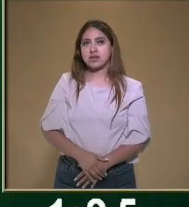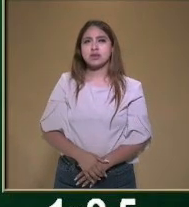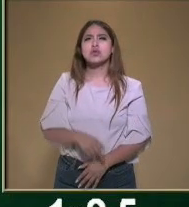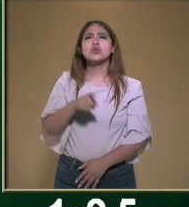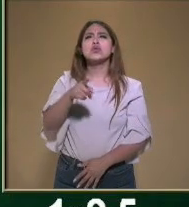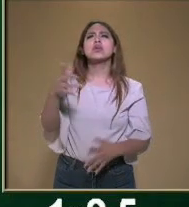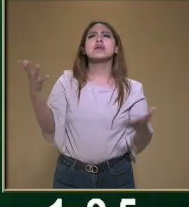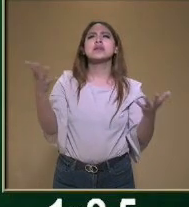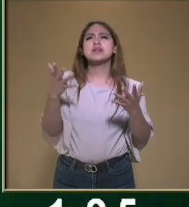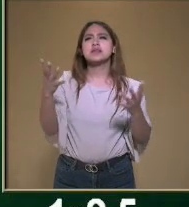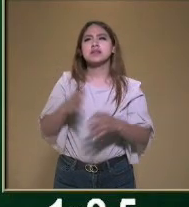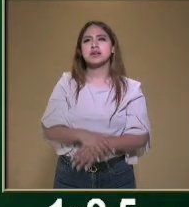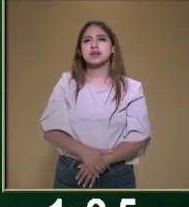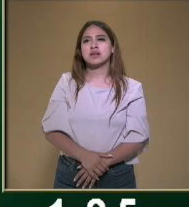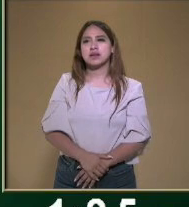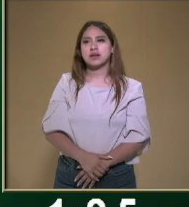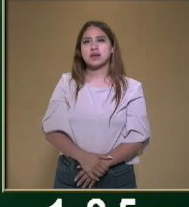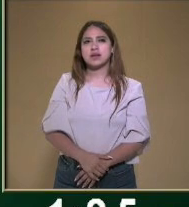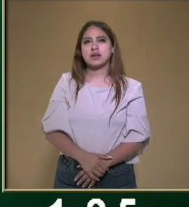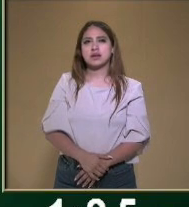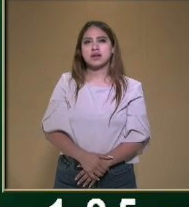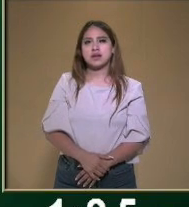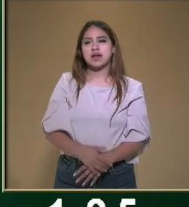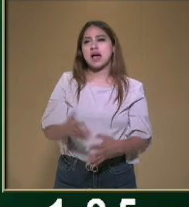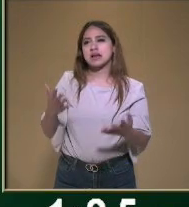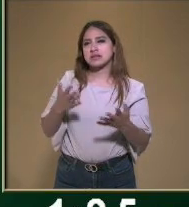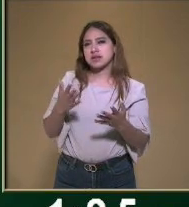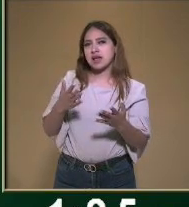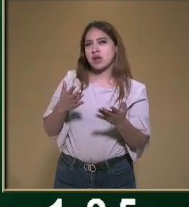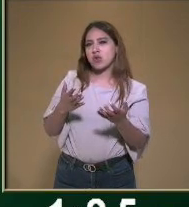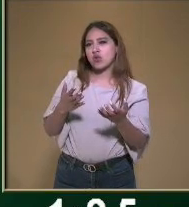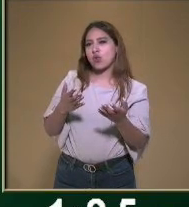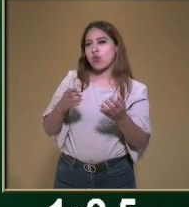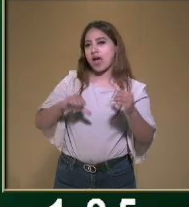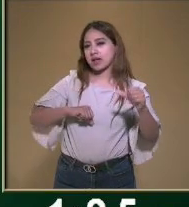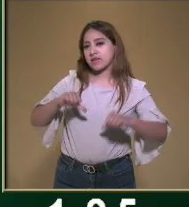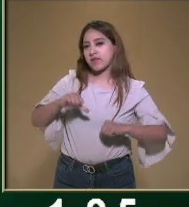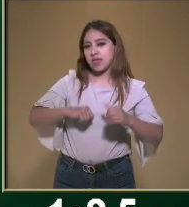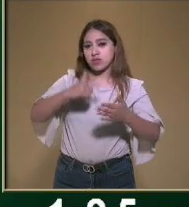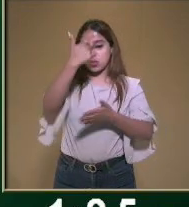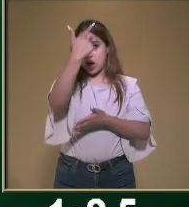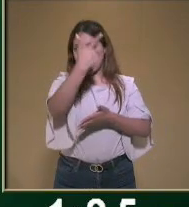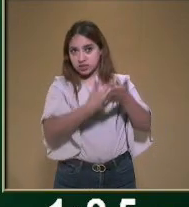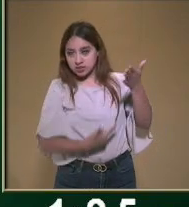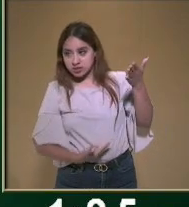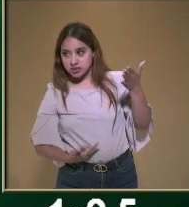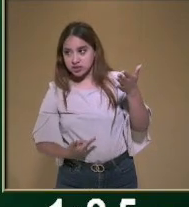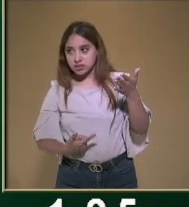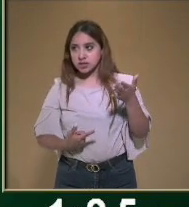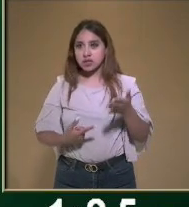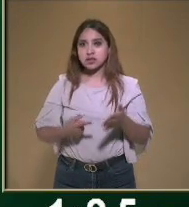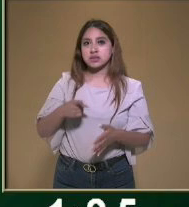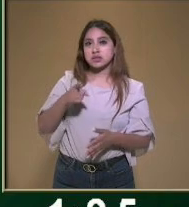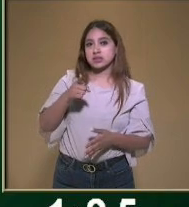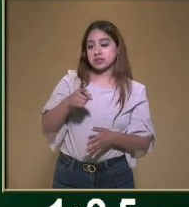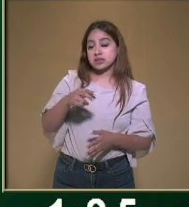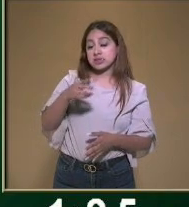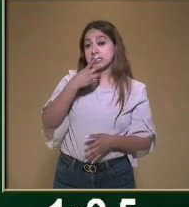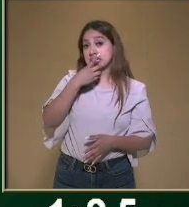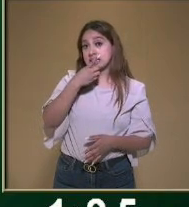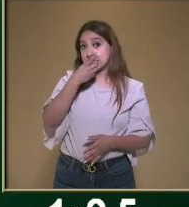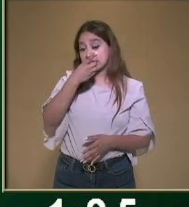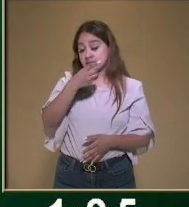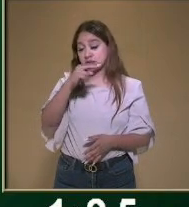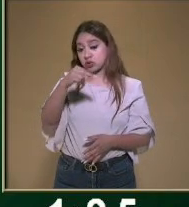como actividad? Aquí tenemos un ejercicio que es una lista donde tenemos los nombres